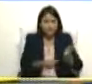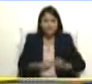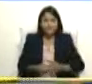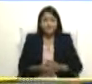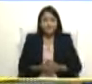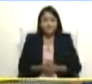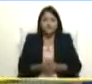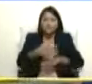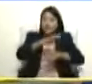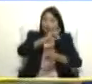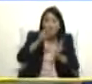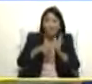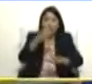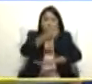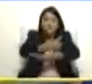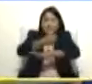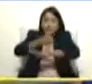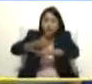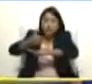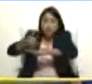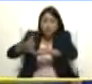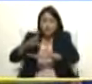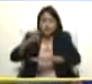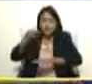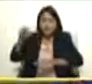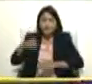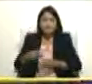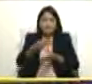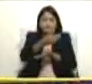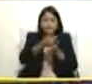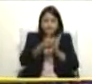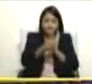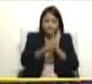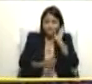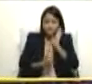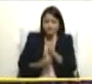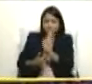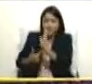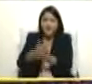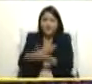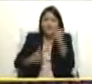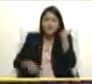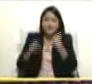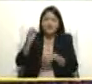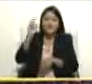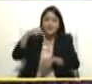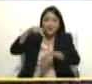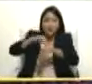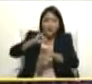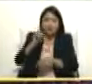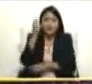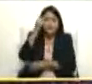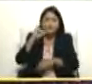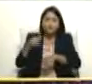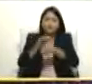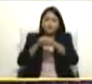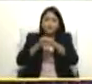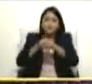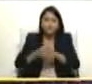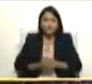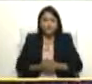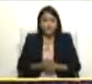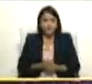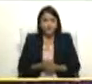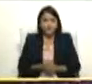los rectores y rectoras al presidente de la Asamblea Nacional, diputado Jorge